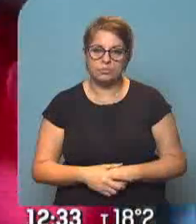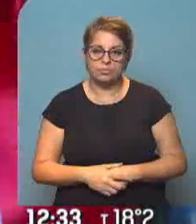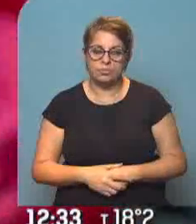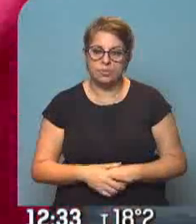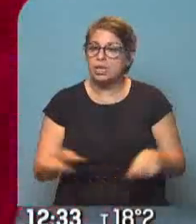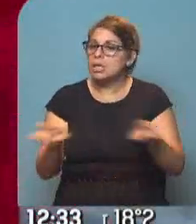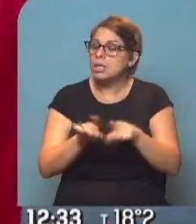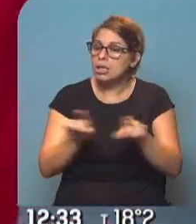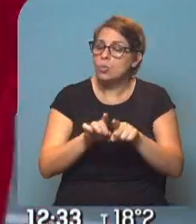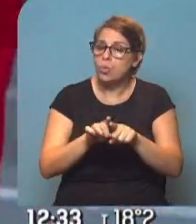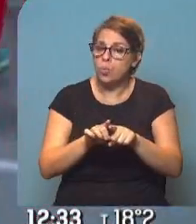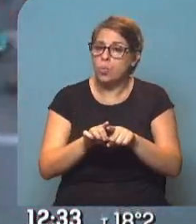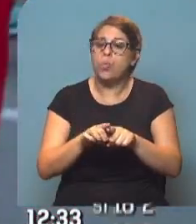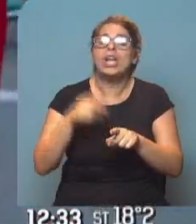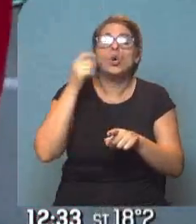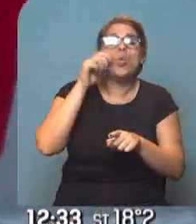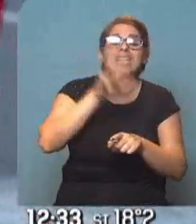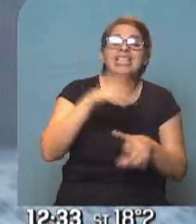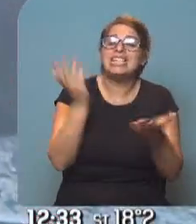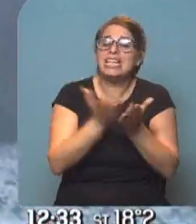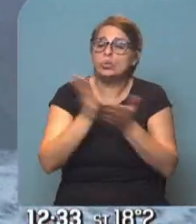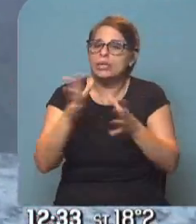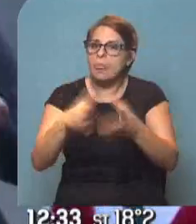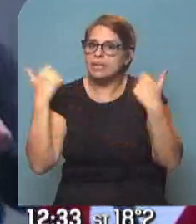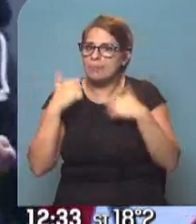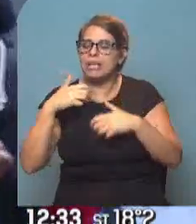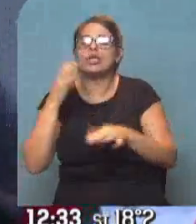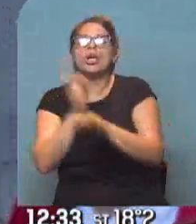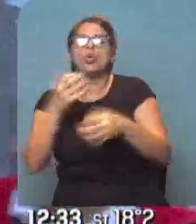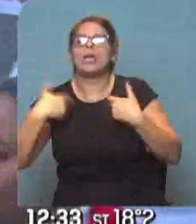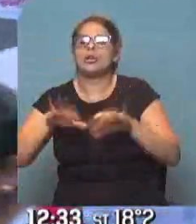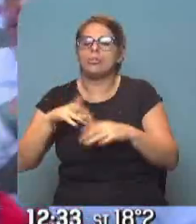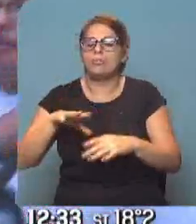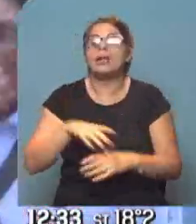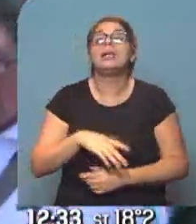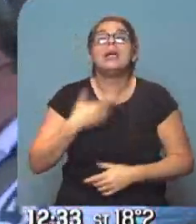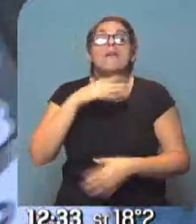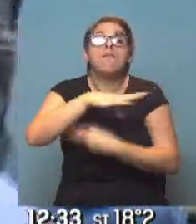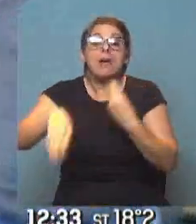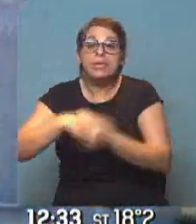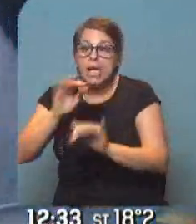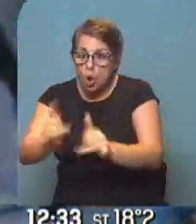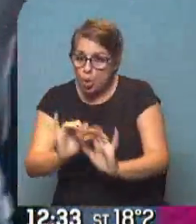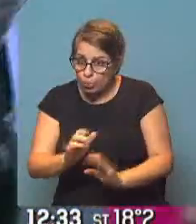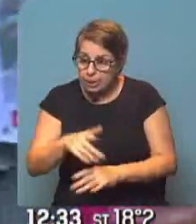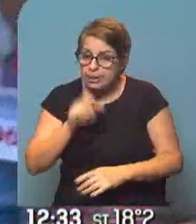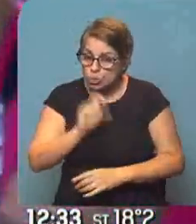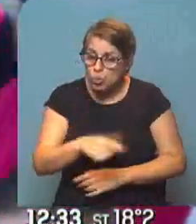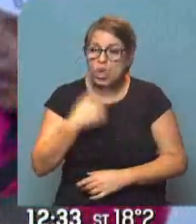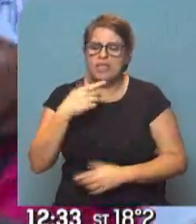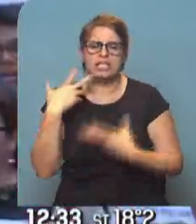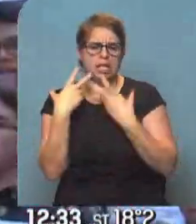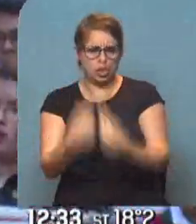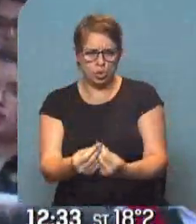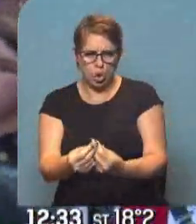Al igual que en la desaparición de los 43 estudiantes de la Escuela Normal de Ayotzinapa, los familiares de los jóvenes rechazaron de plano